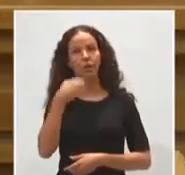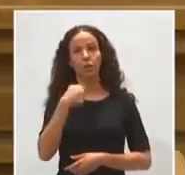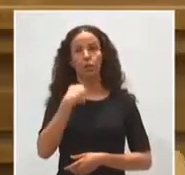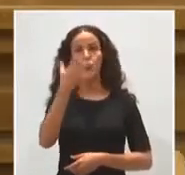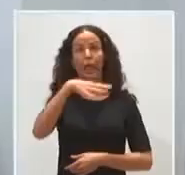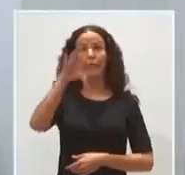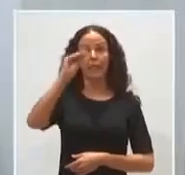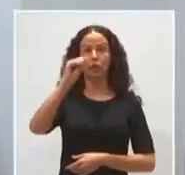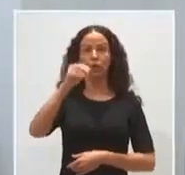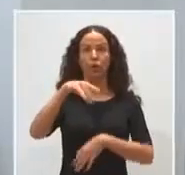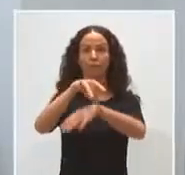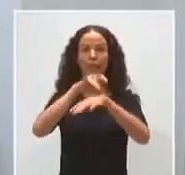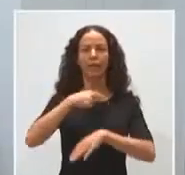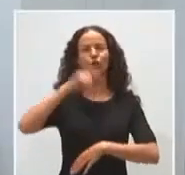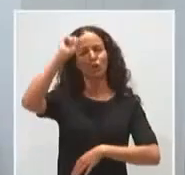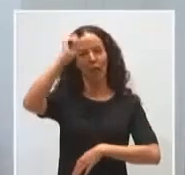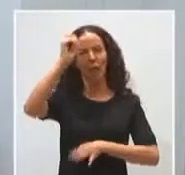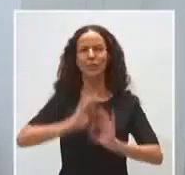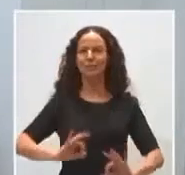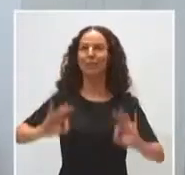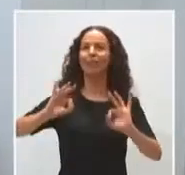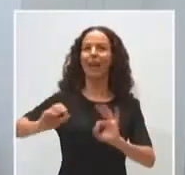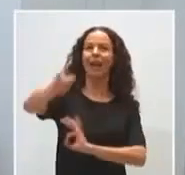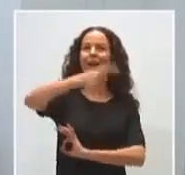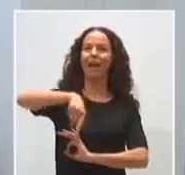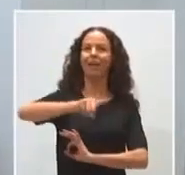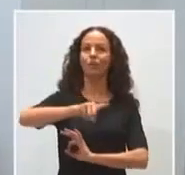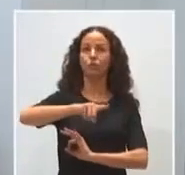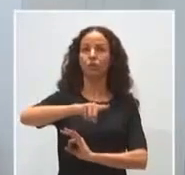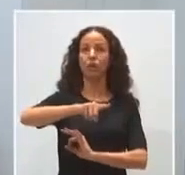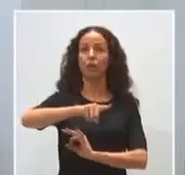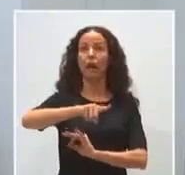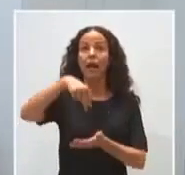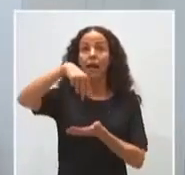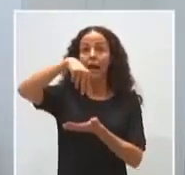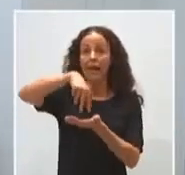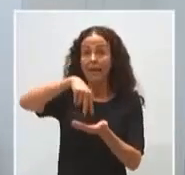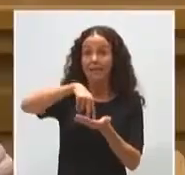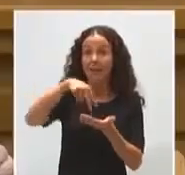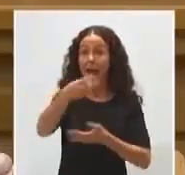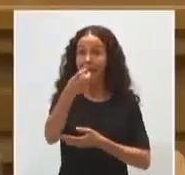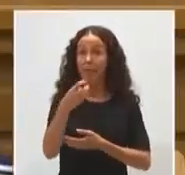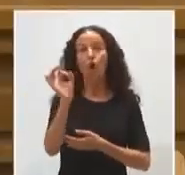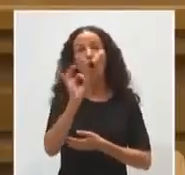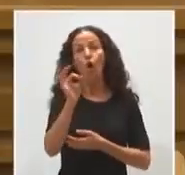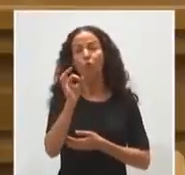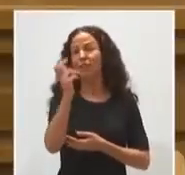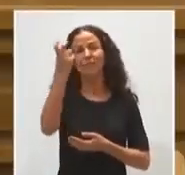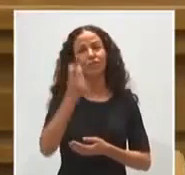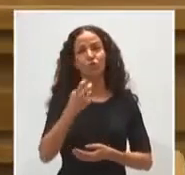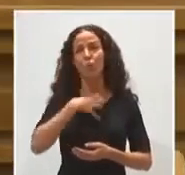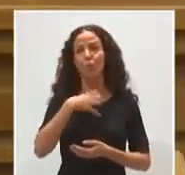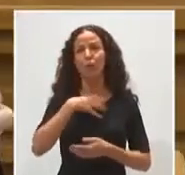que saludo de una manera muy especial o 40 los que están ya los que no pudiendo estar se sienten